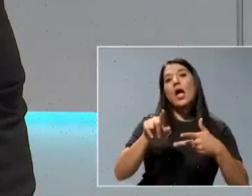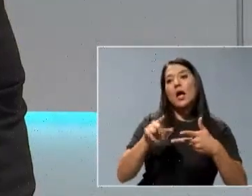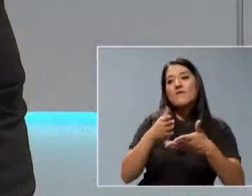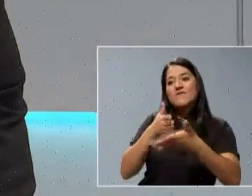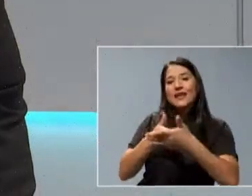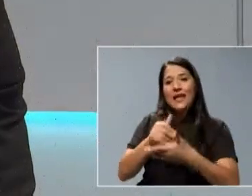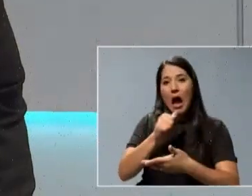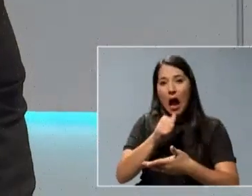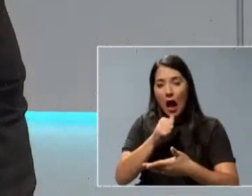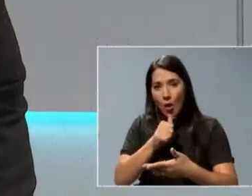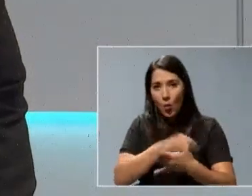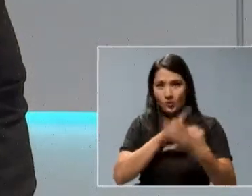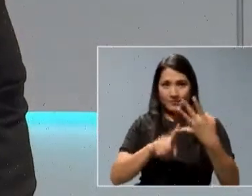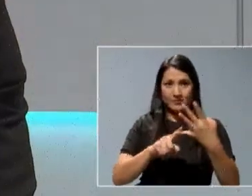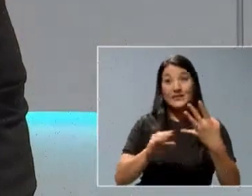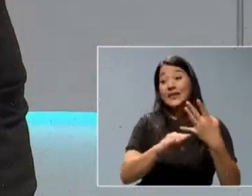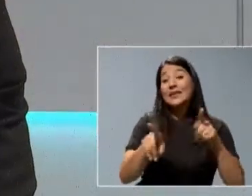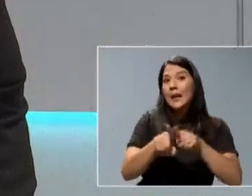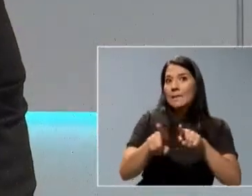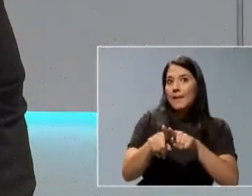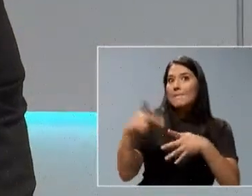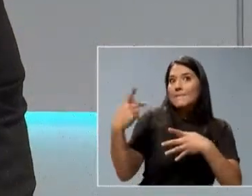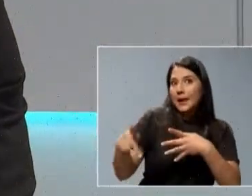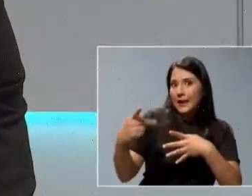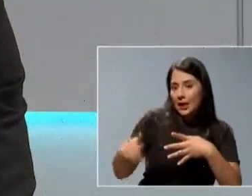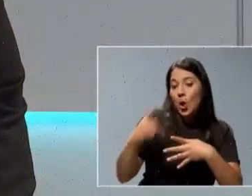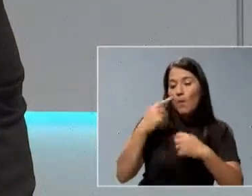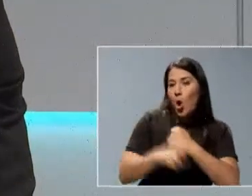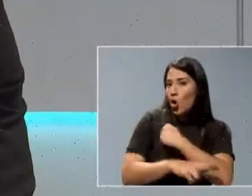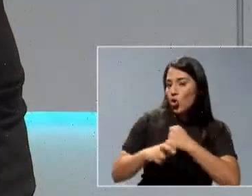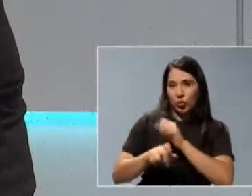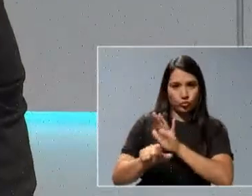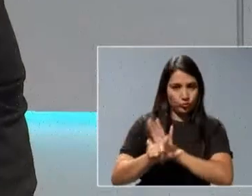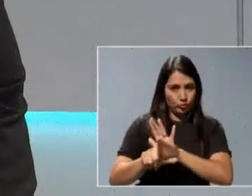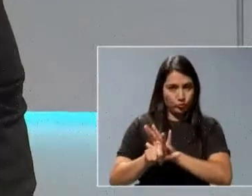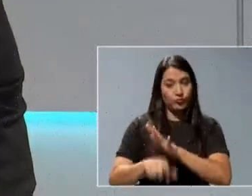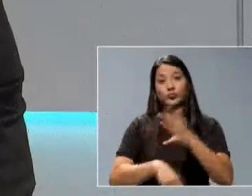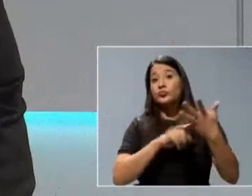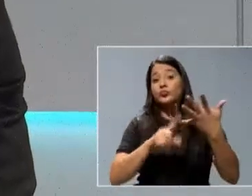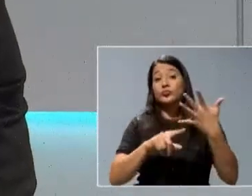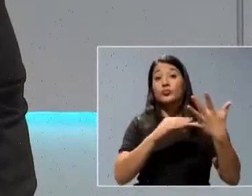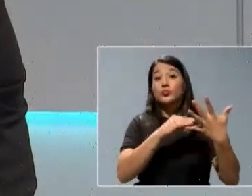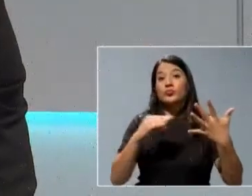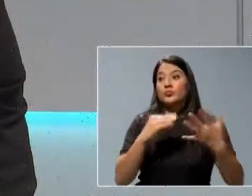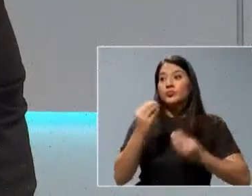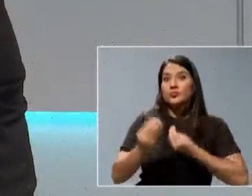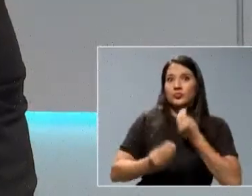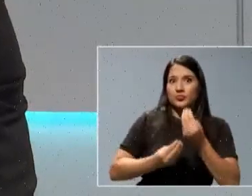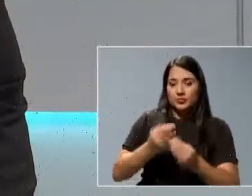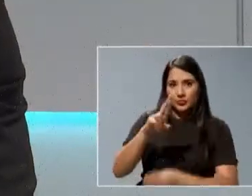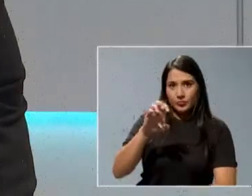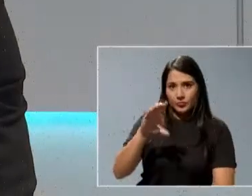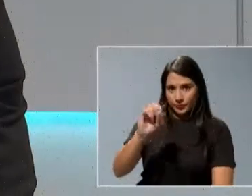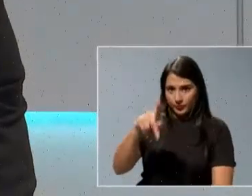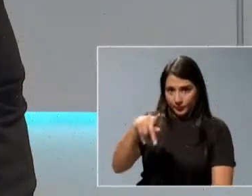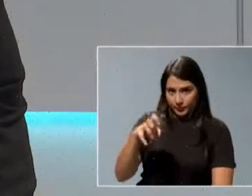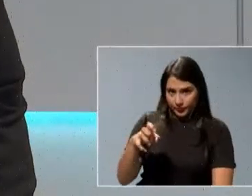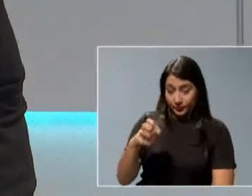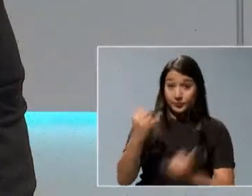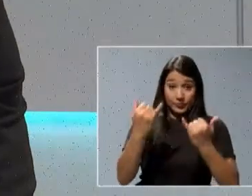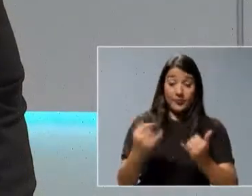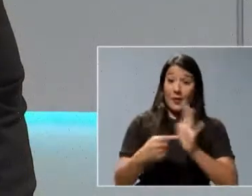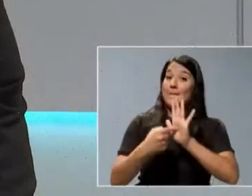provoca el ordeño ilegal, y permanente las tuberías que utiliza Recope para distribuir los combustibles en Costa Rica. Hoy les presentamos